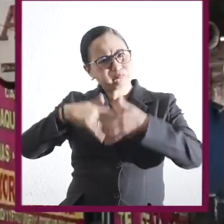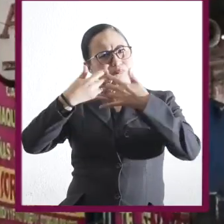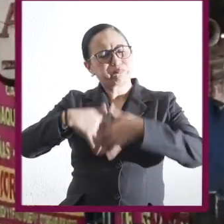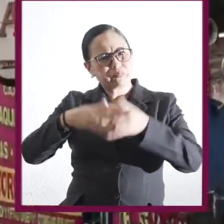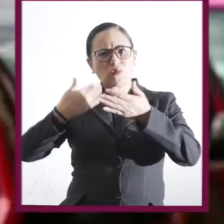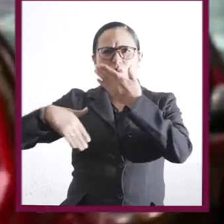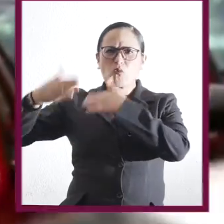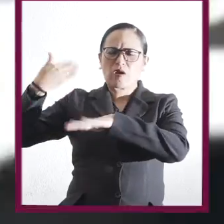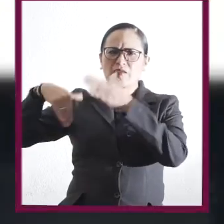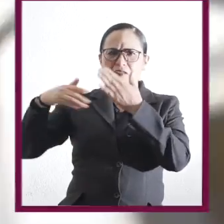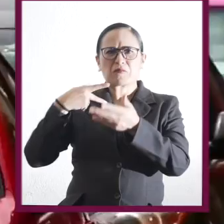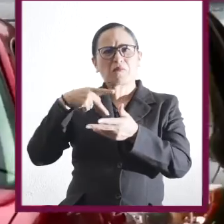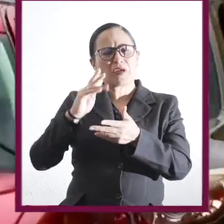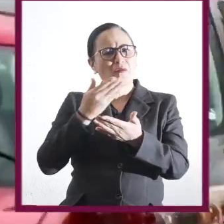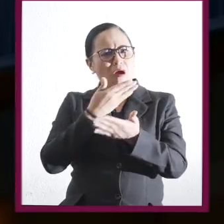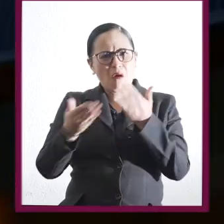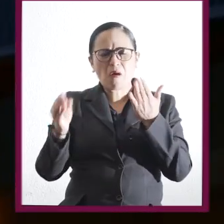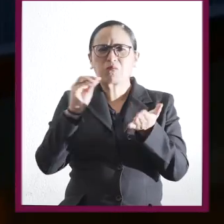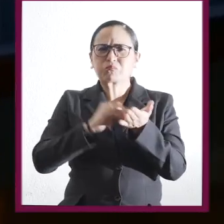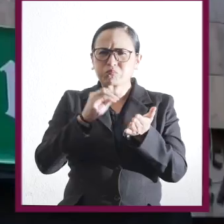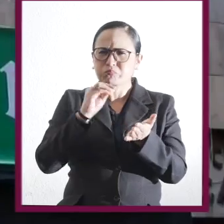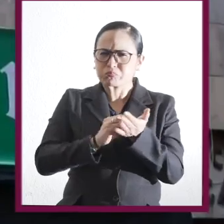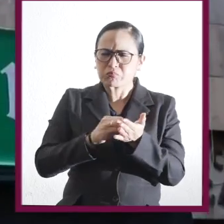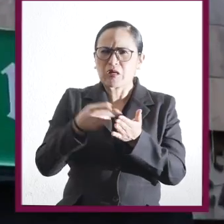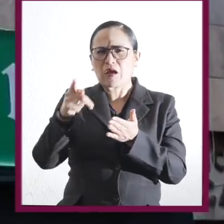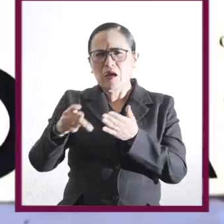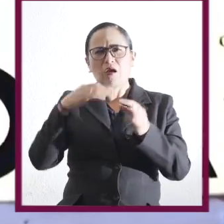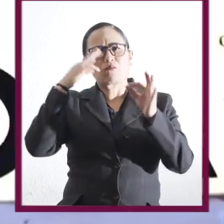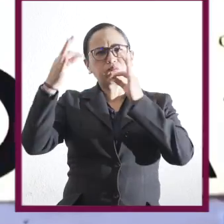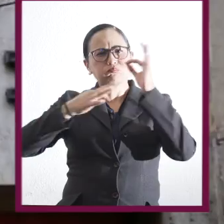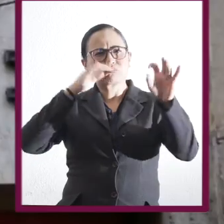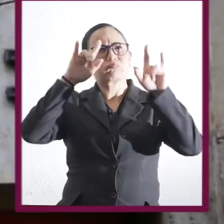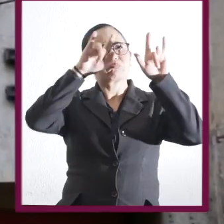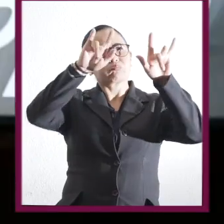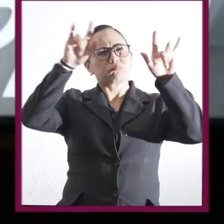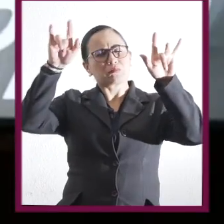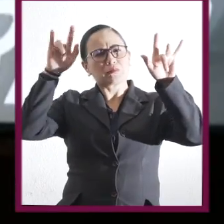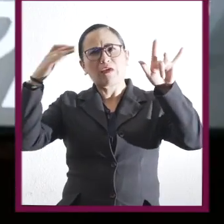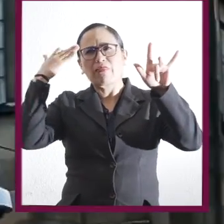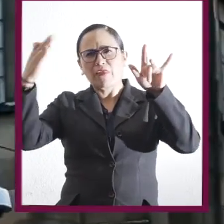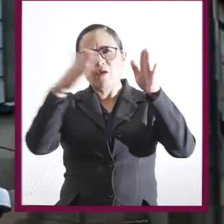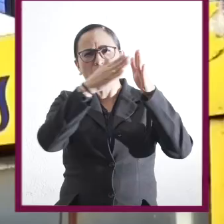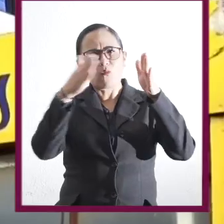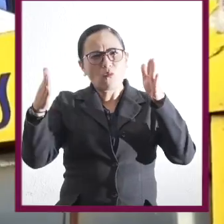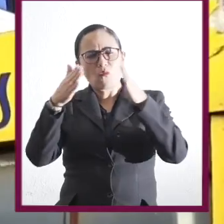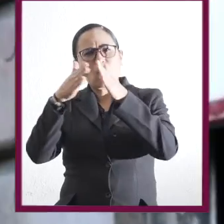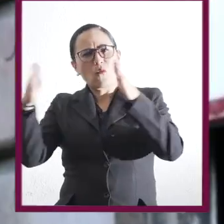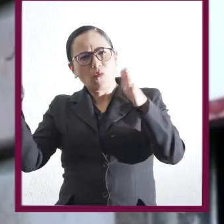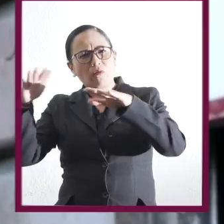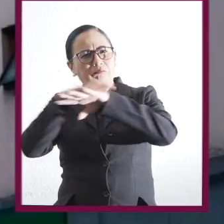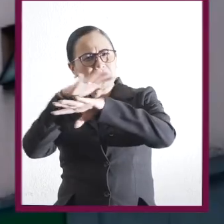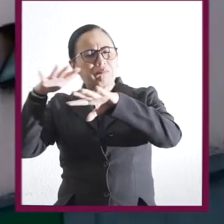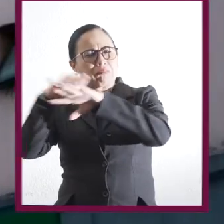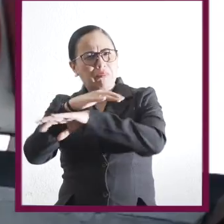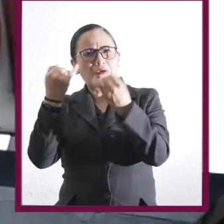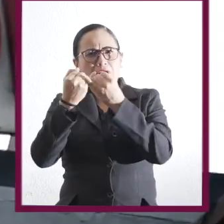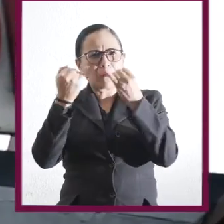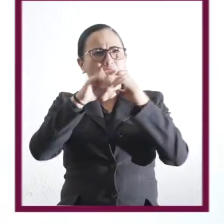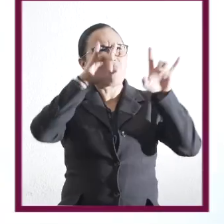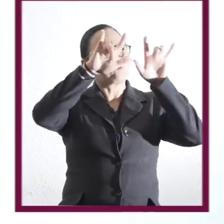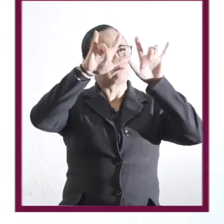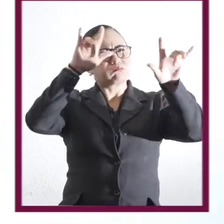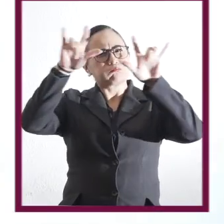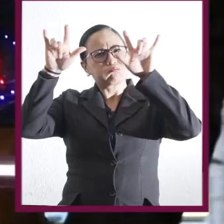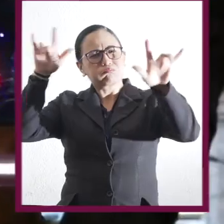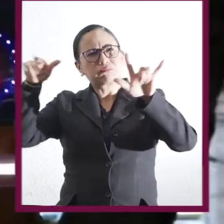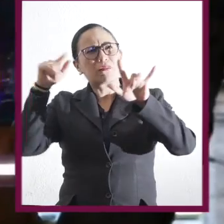pasado industrial que no se ha olvidado del todo. La publicidad de varias épocas es una constante entre sus calles, con una amplia